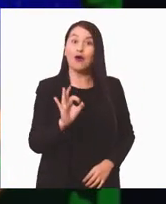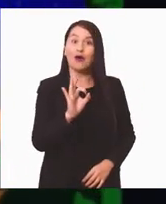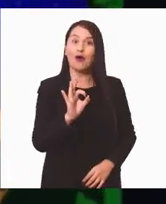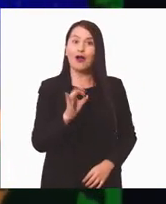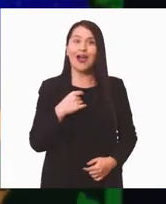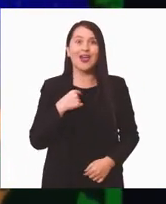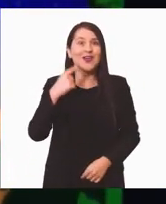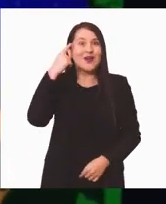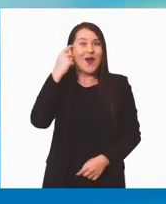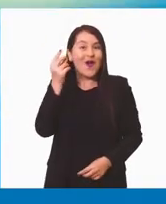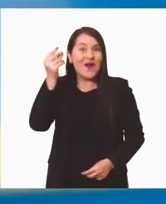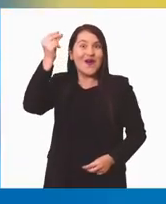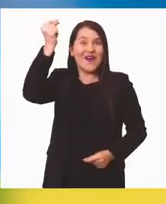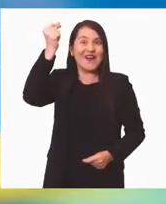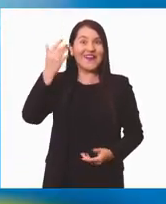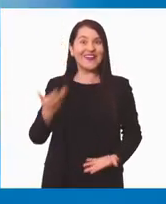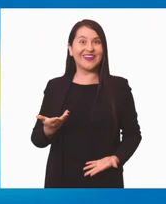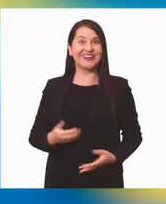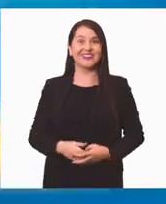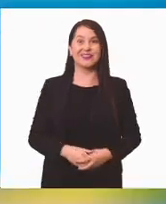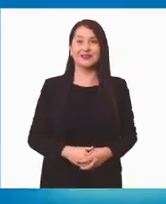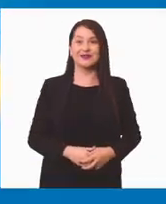¡Oh! Emo, eres una genia.